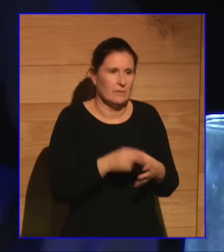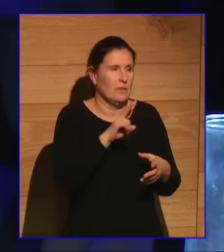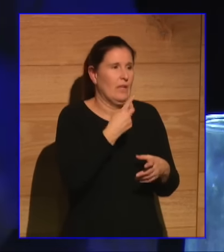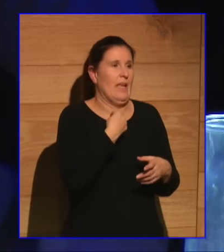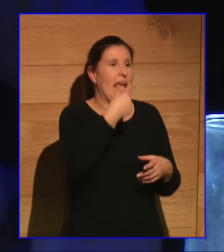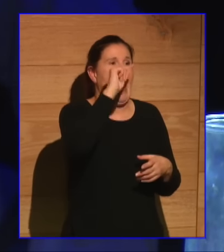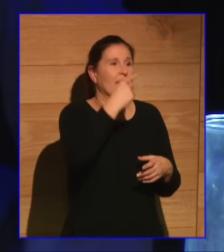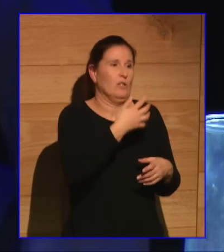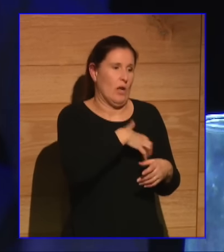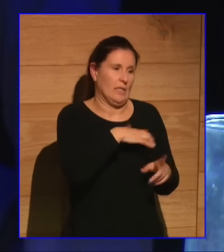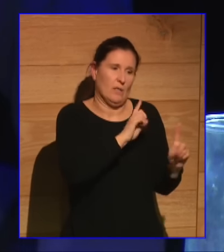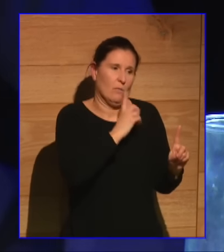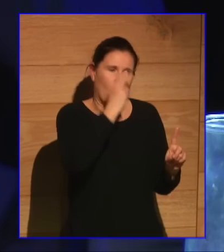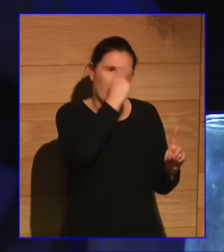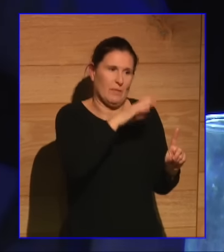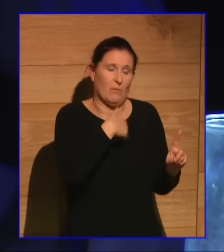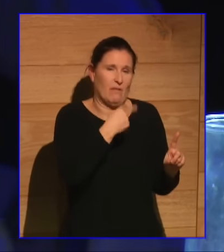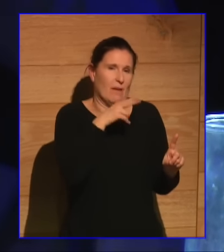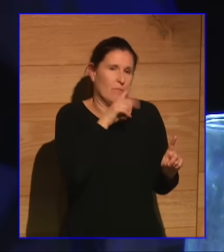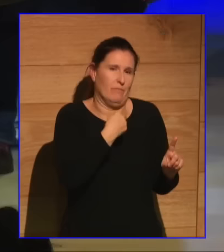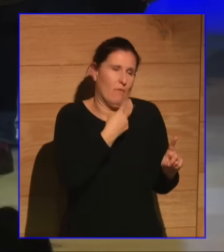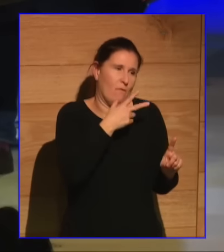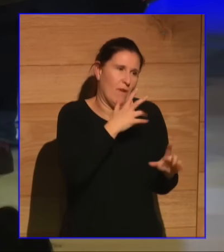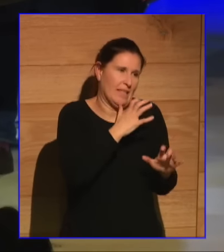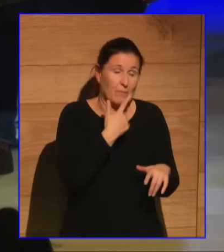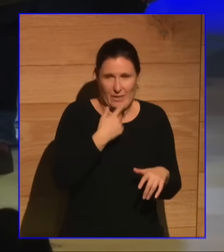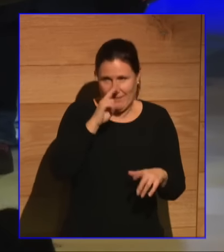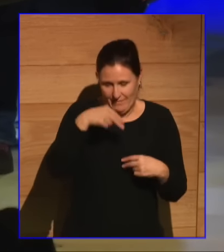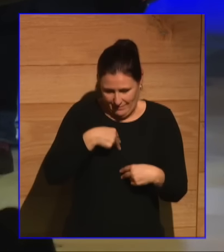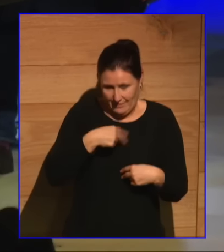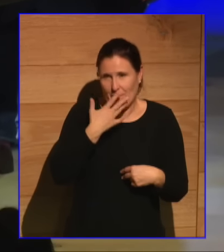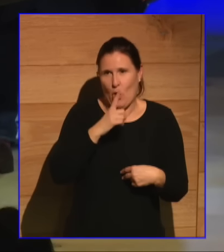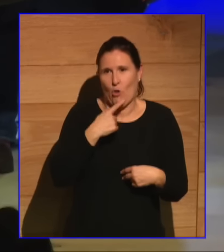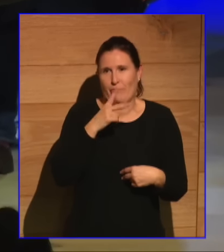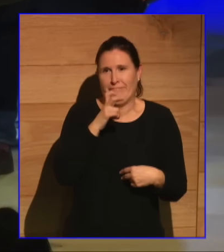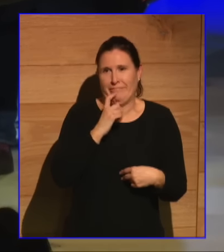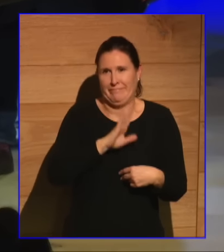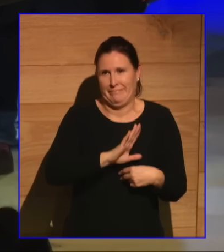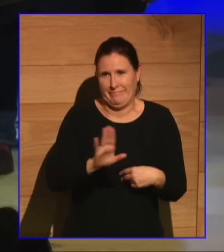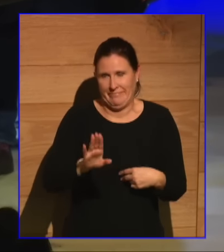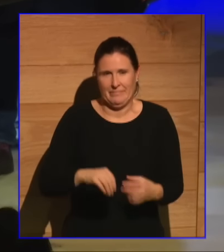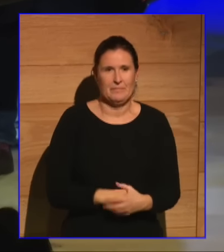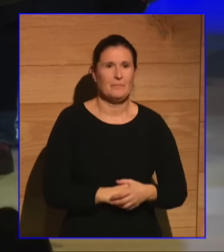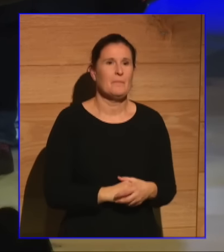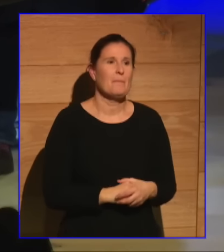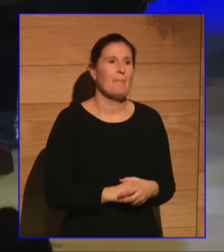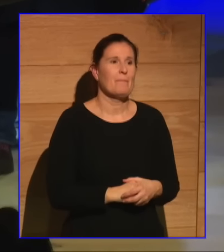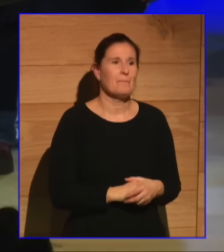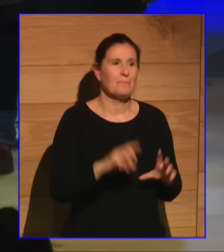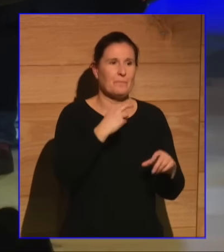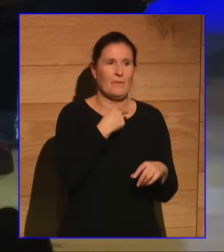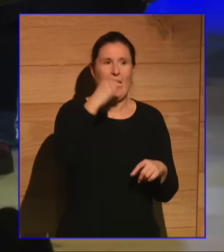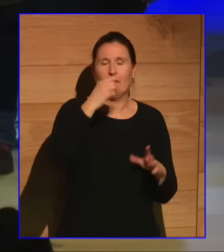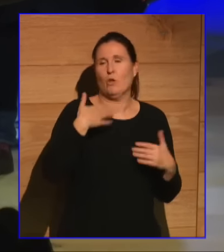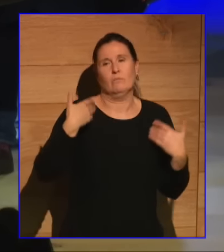argentino porque respeto y porque va a quedar mal, seguro. Porque me conozco, sí. Cuando... Al acento estirad de mí, si